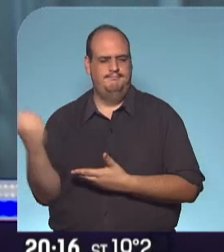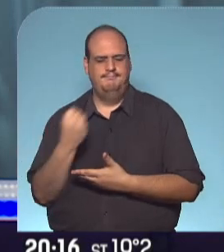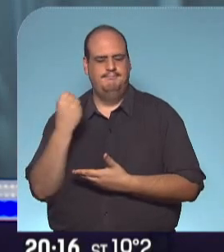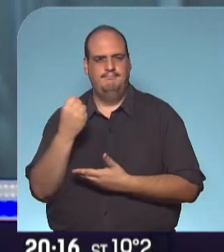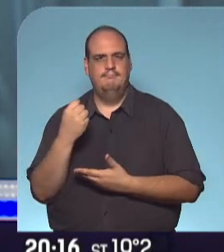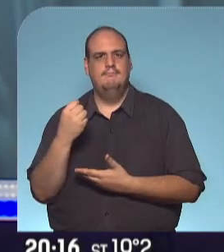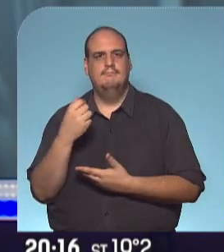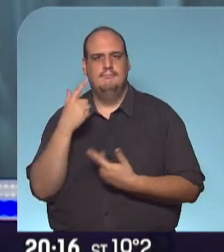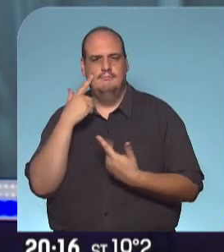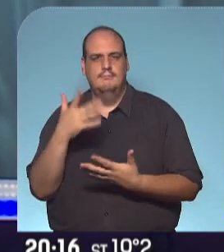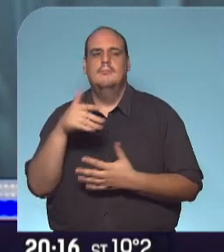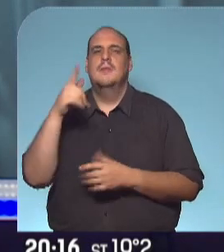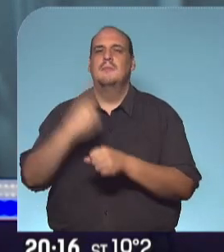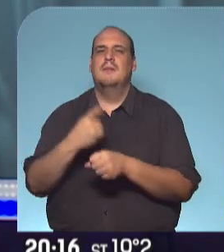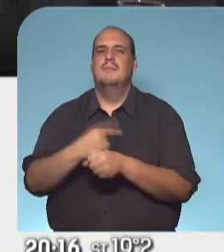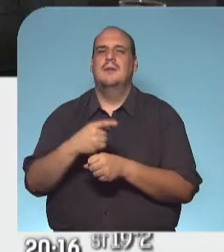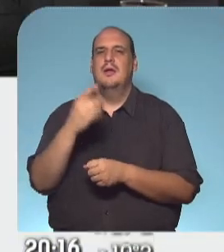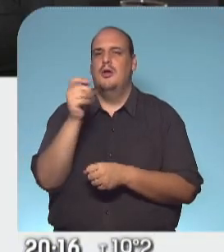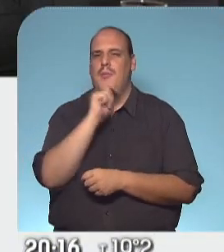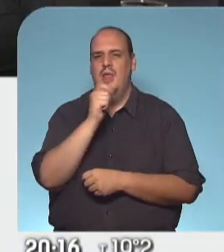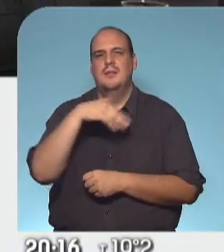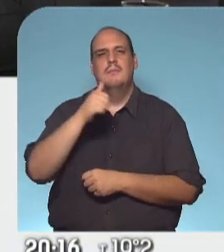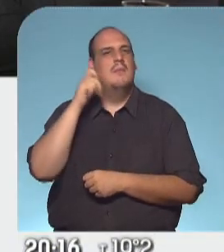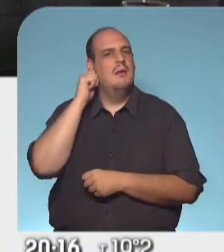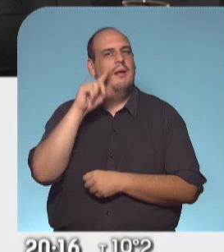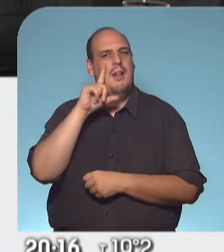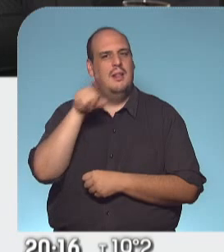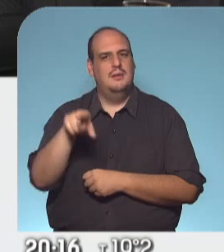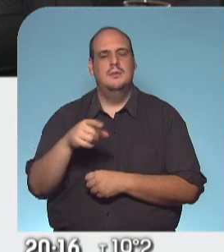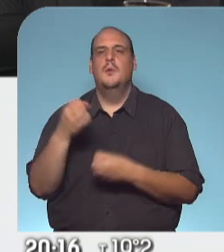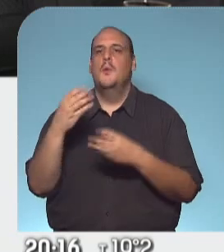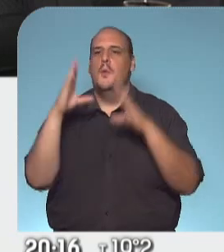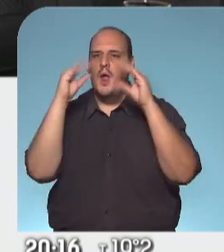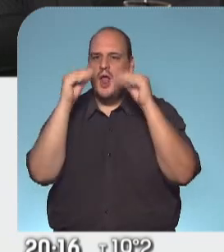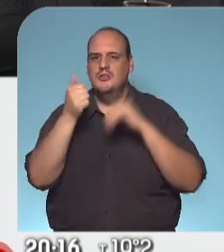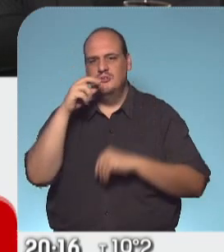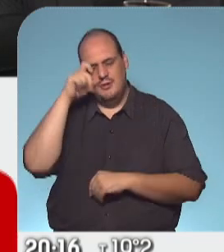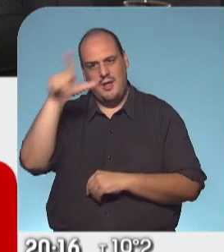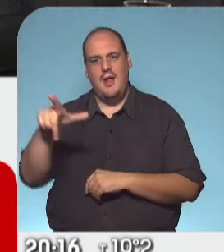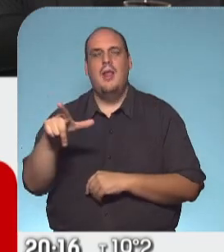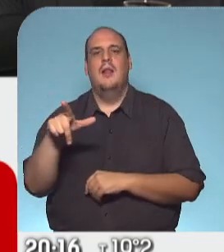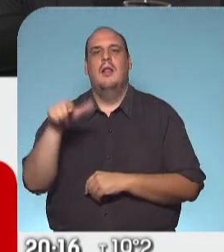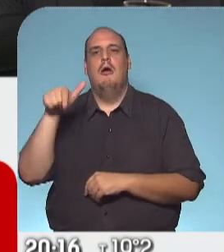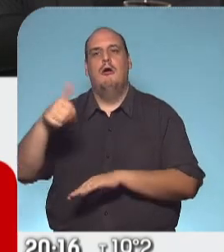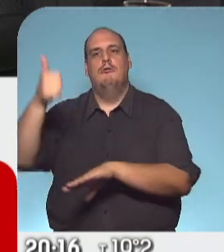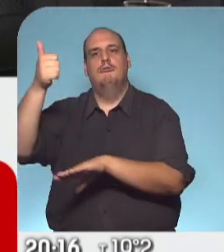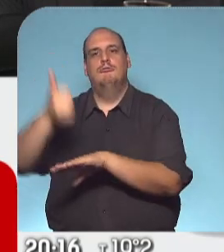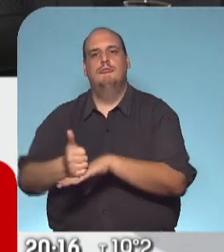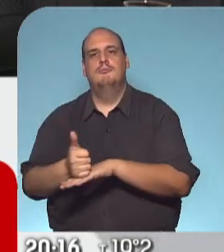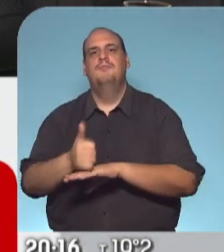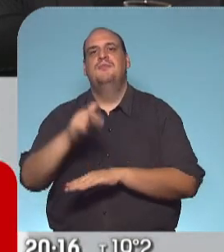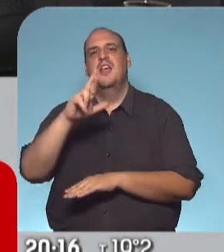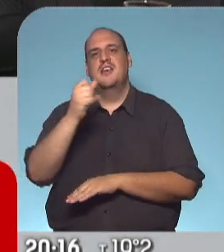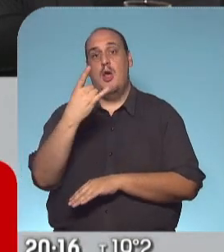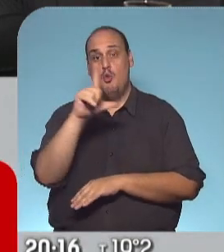lujo. Primero saludo a Magalí Arens. Magalí, buenas noches. Buenas noches, Ariel. Como decís, hoy nos acompaña Raúl de la